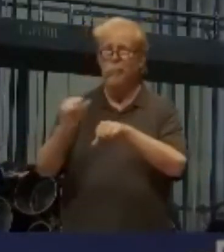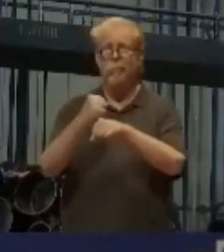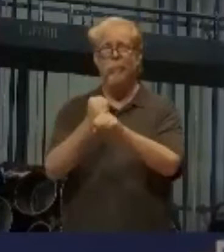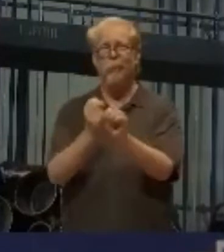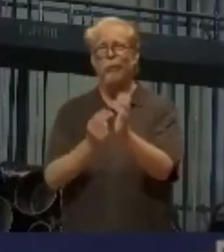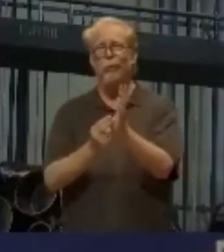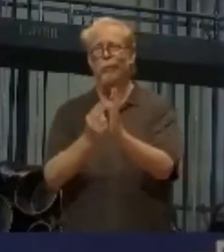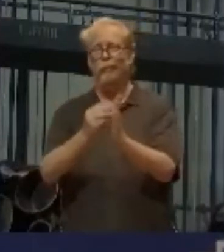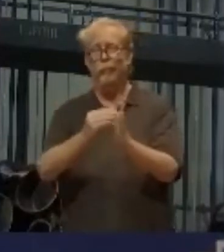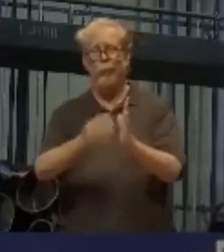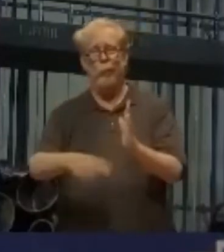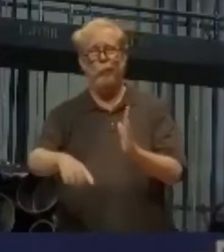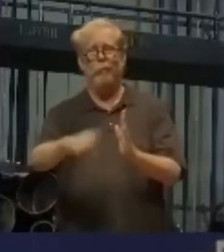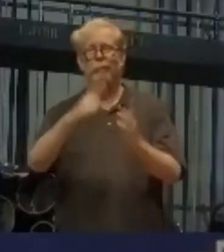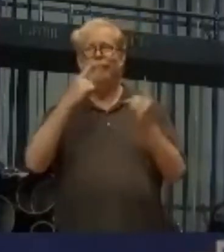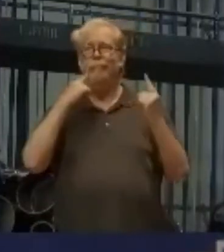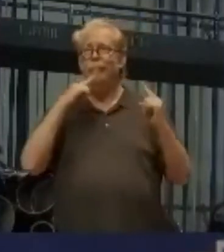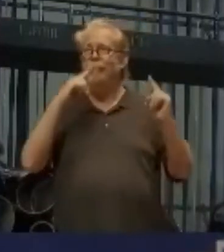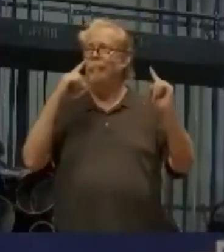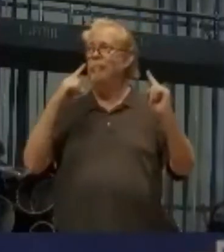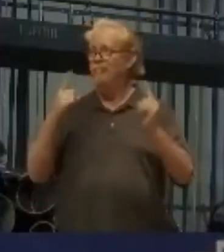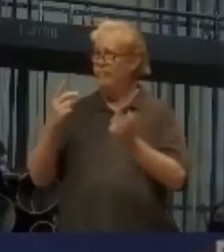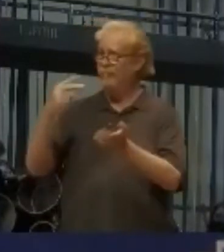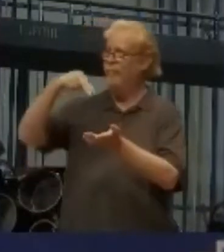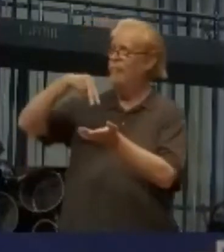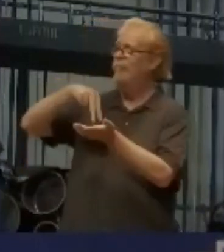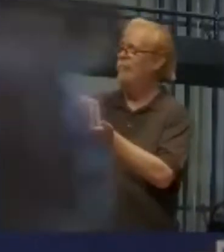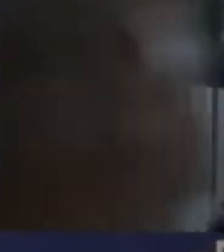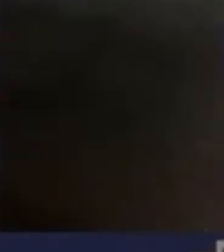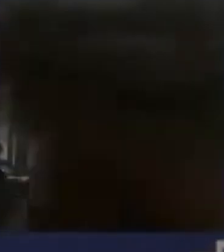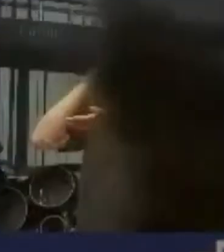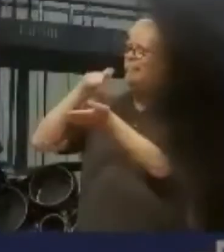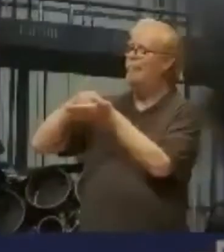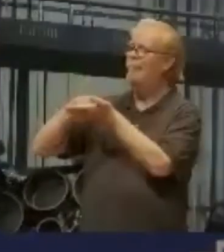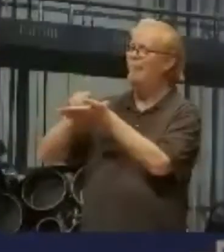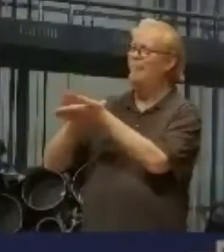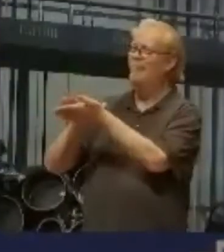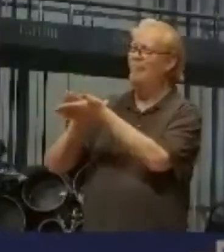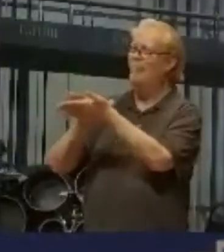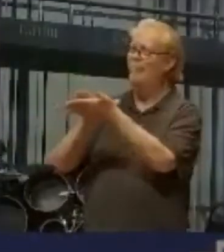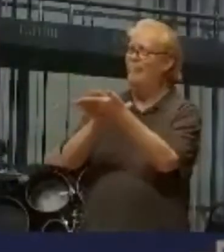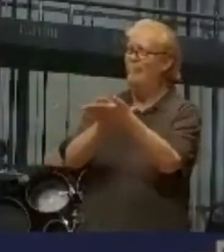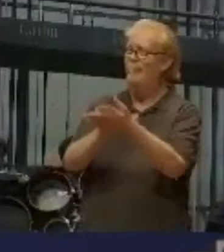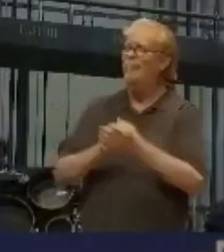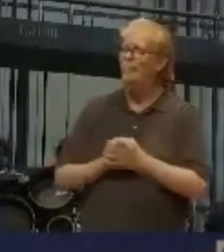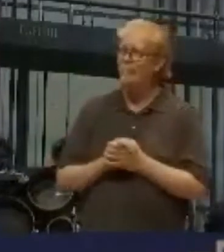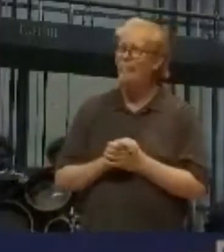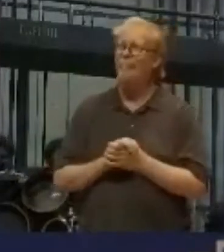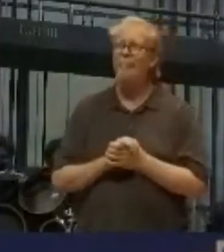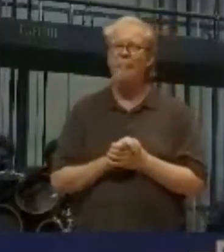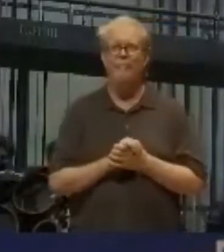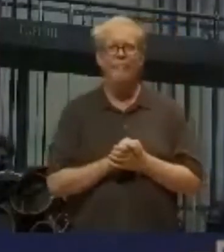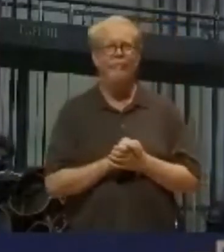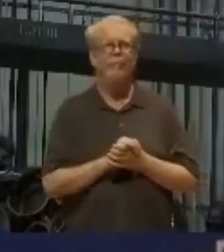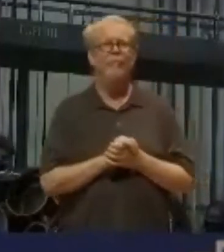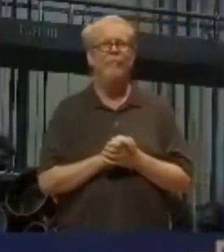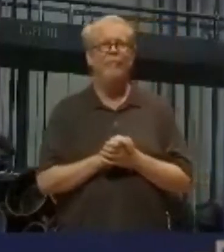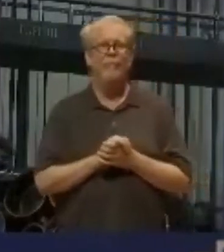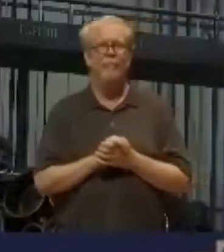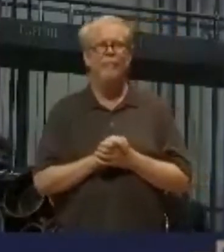sin cesar para asegurar el éxito de los estudiantes. Por favor, párense para poderles también reconocer.